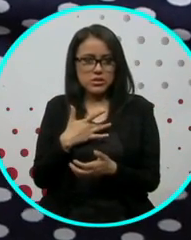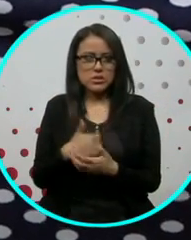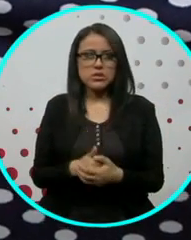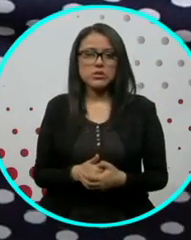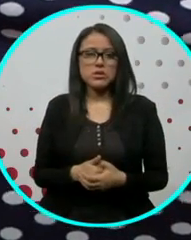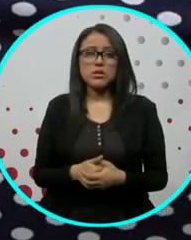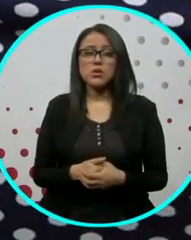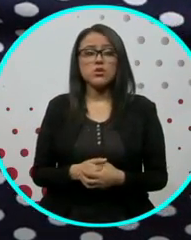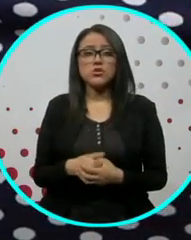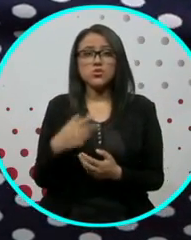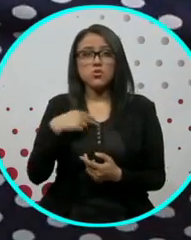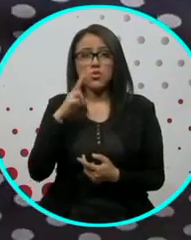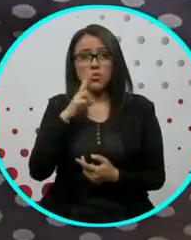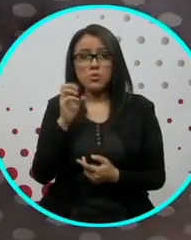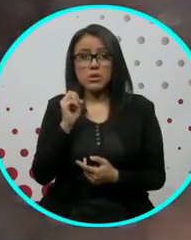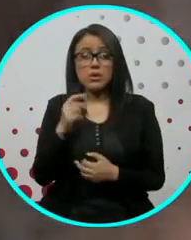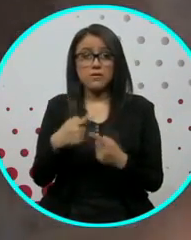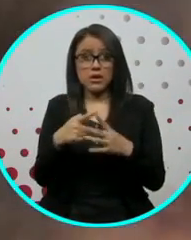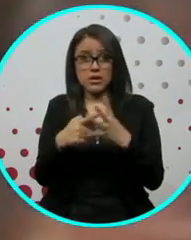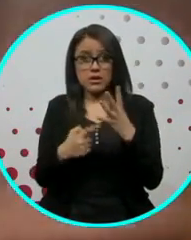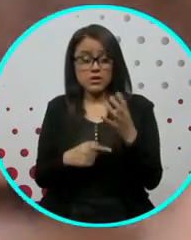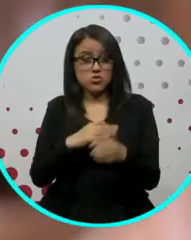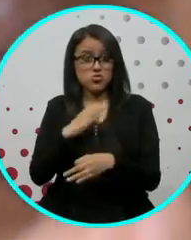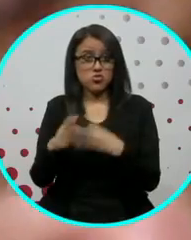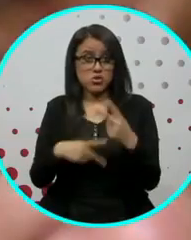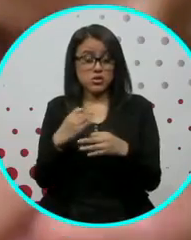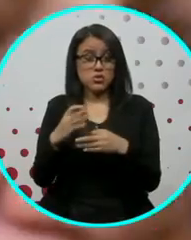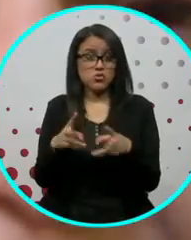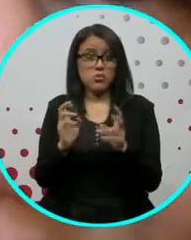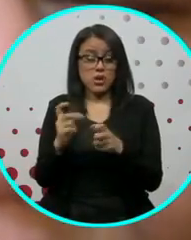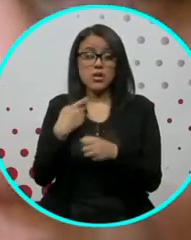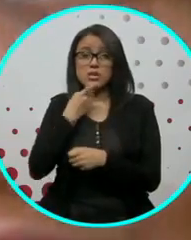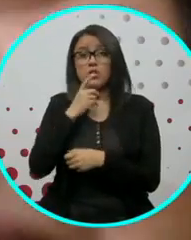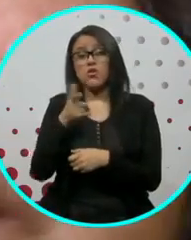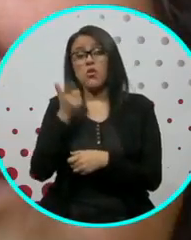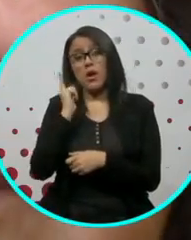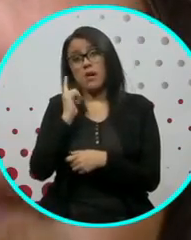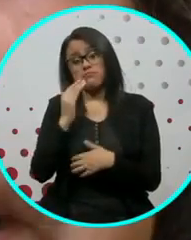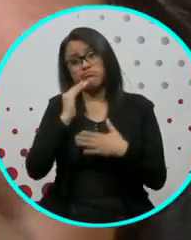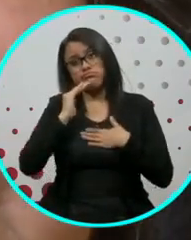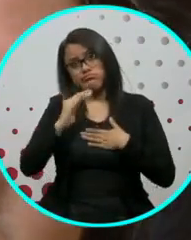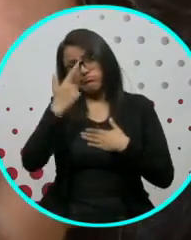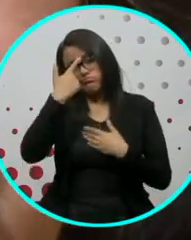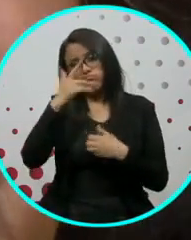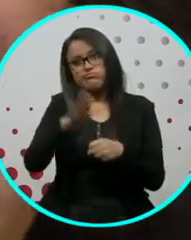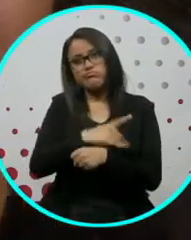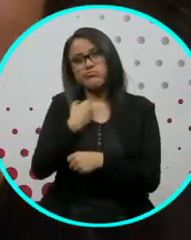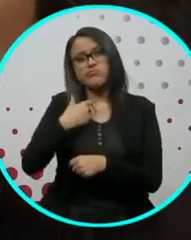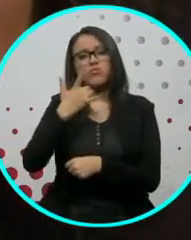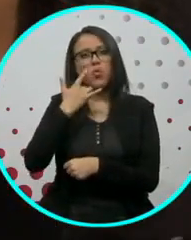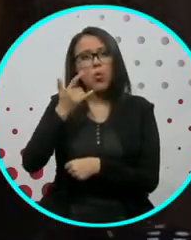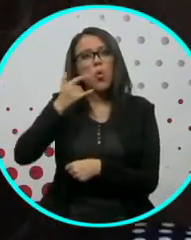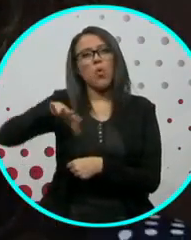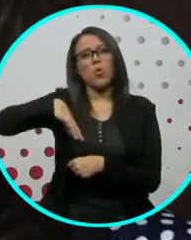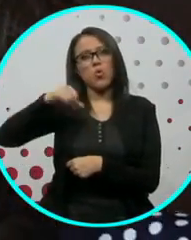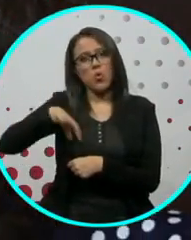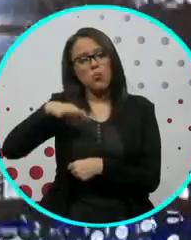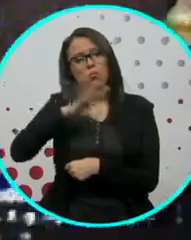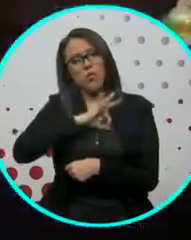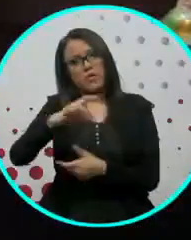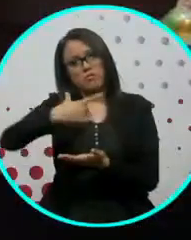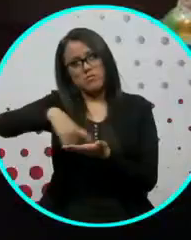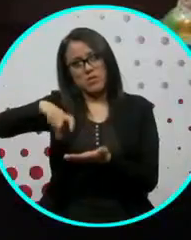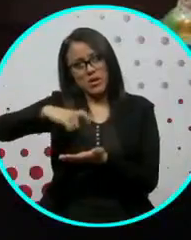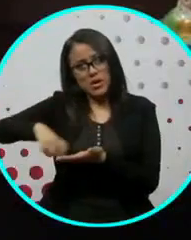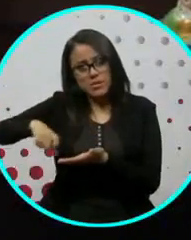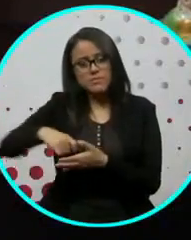Y no me había dado cuenta de tantas cosas. Espera poder conservar el patrimonio que en base a mucho esfuerzo logró adquirir.